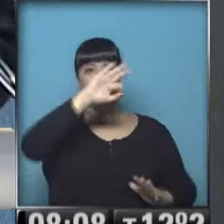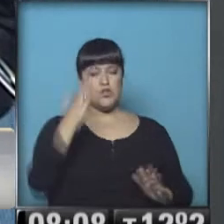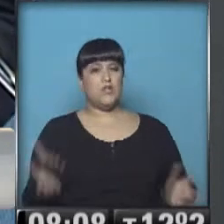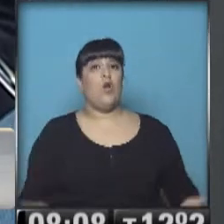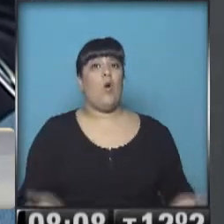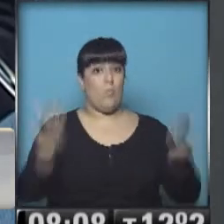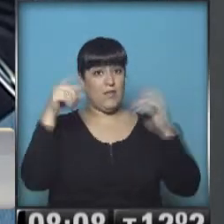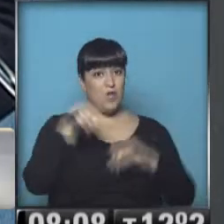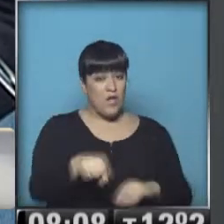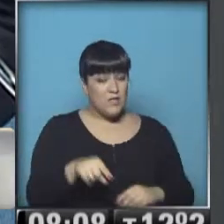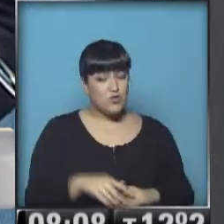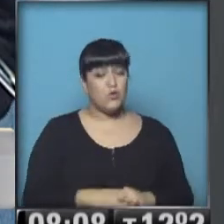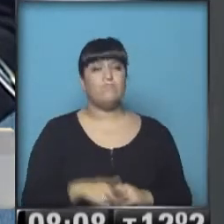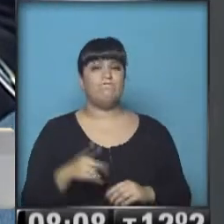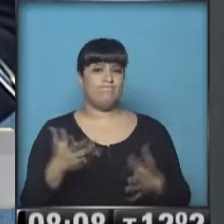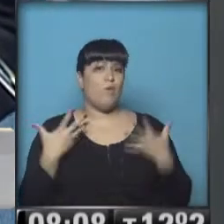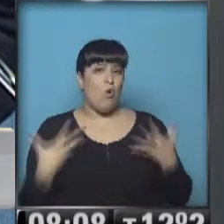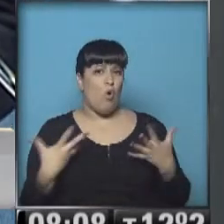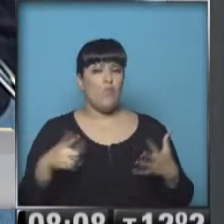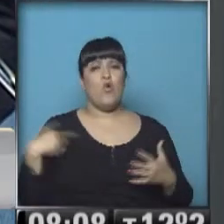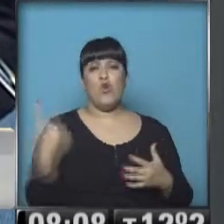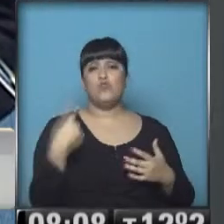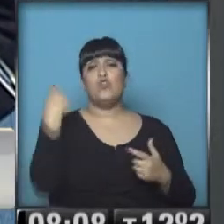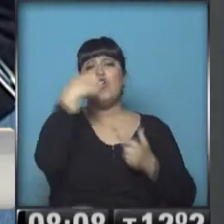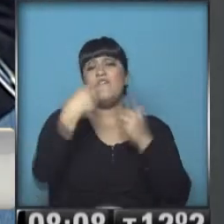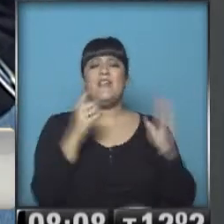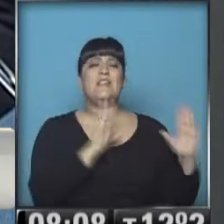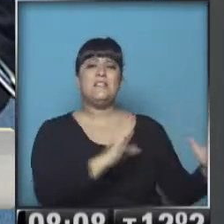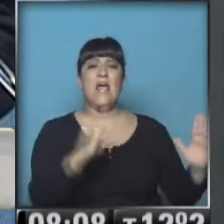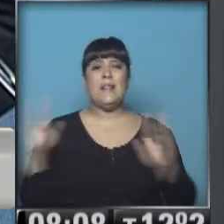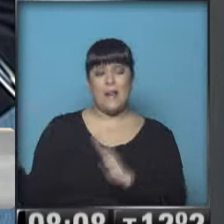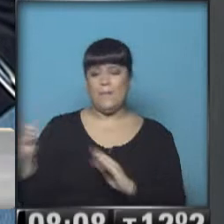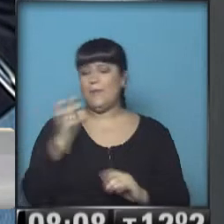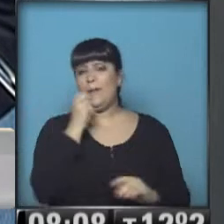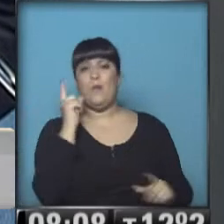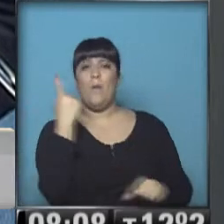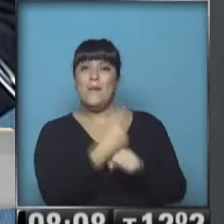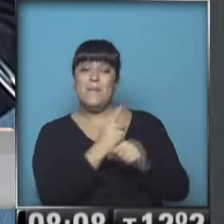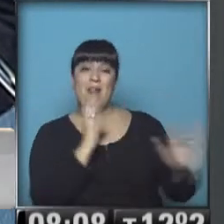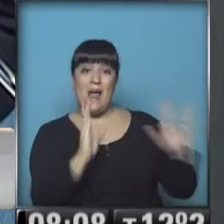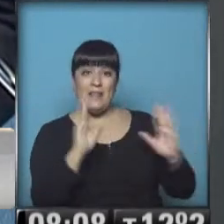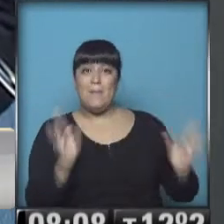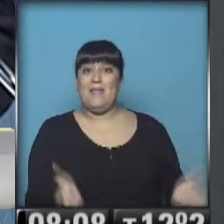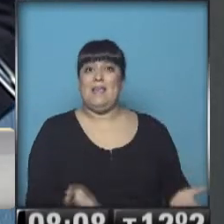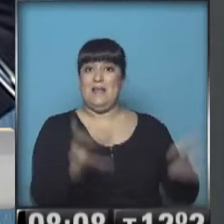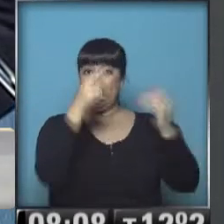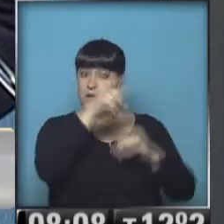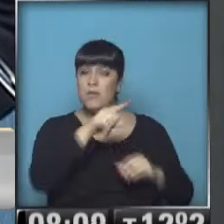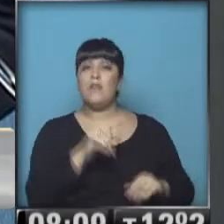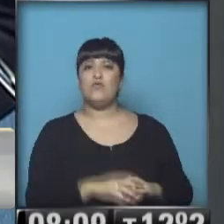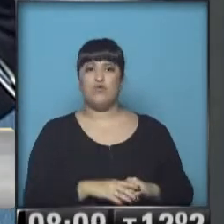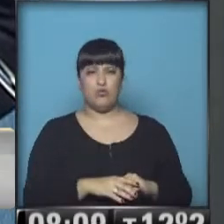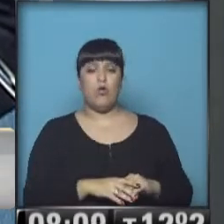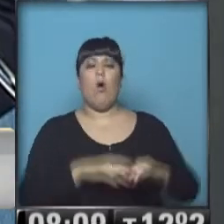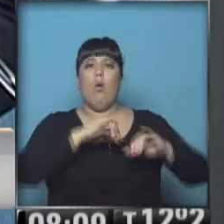obviamente hemos tenido diferentes etapas la primera etapa del crecimiento de la economía fue altamente